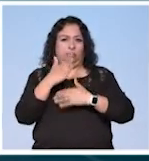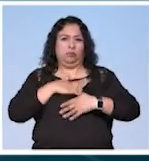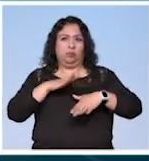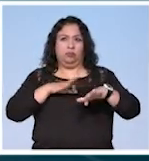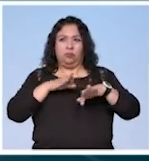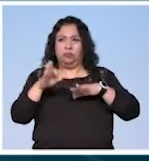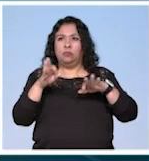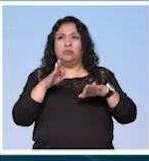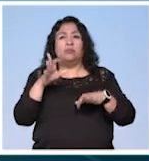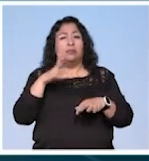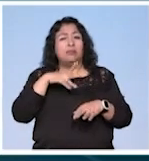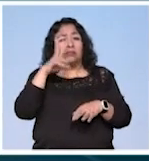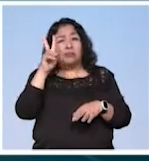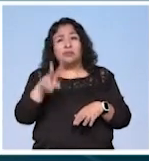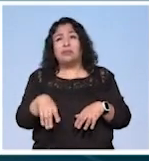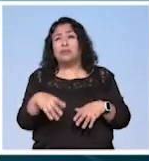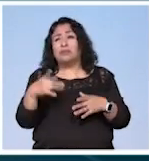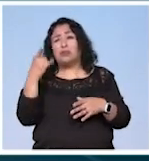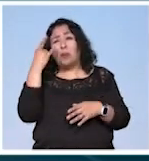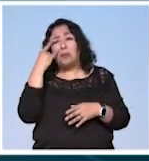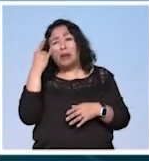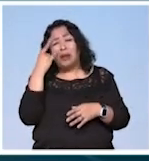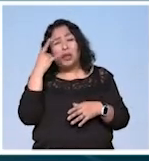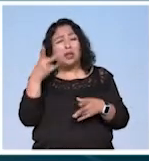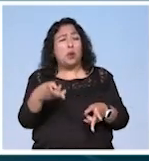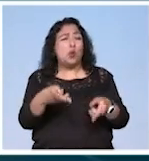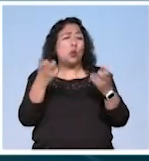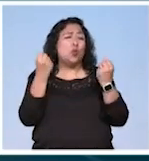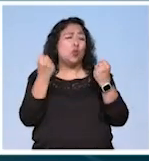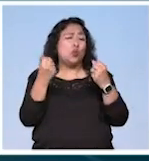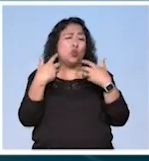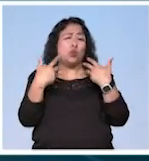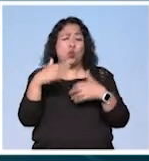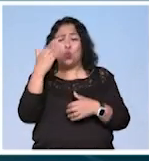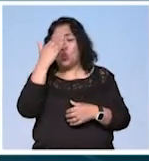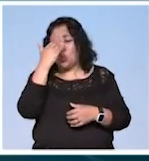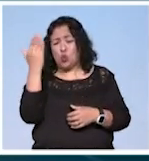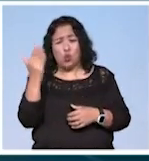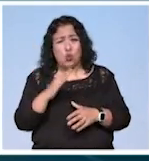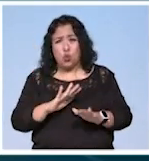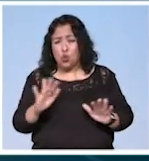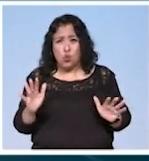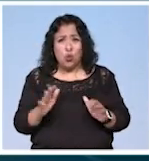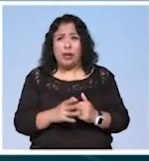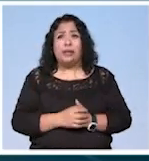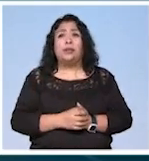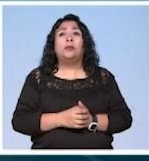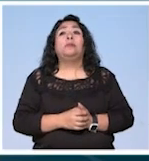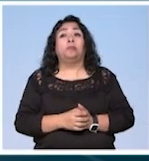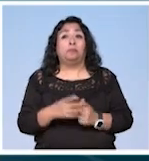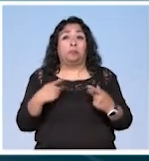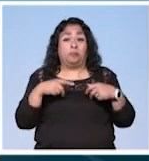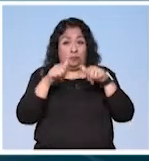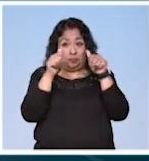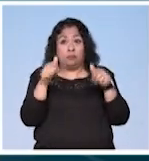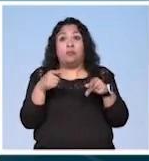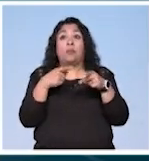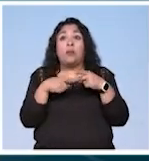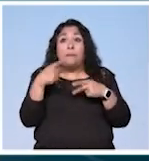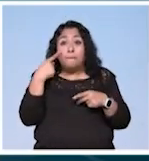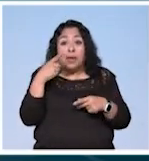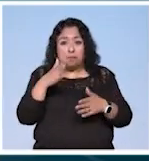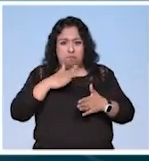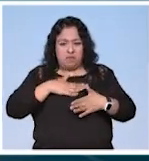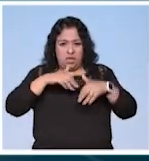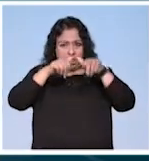se desató una piratería y un robo tremendo tremendo de que de que artistas incluso empezaron a